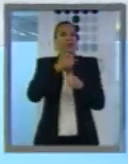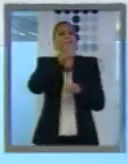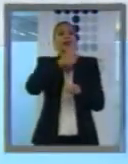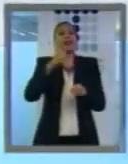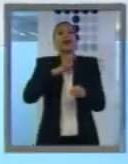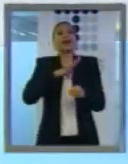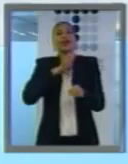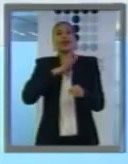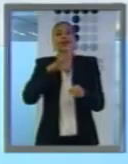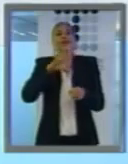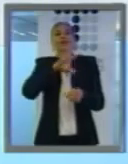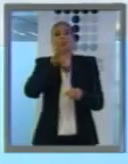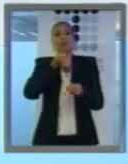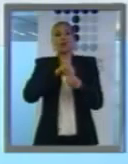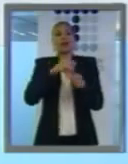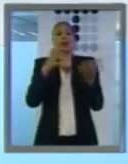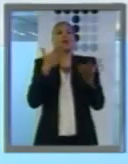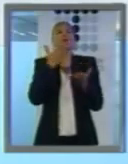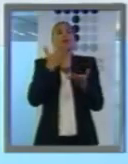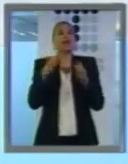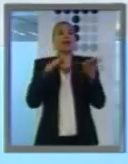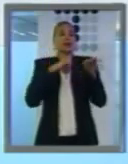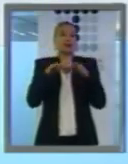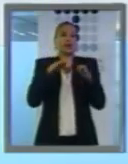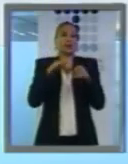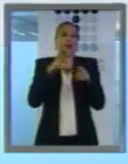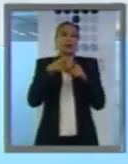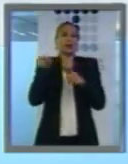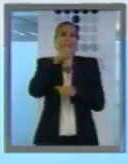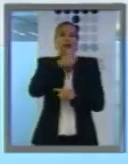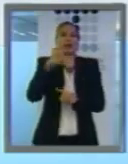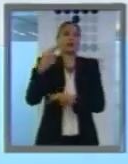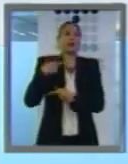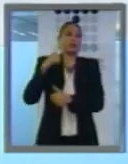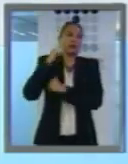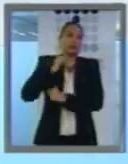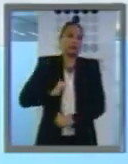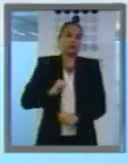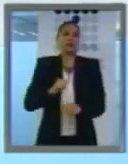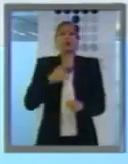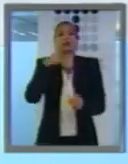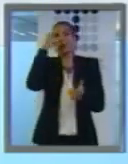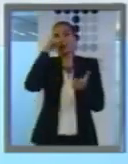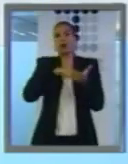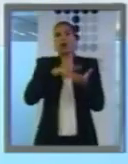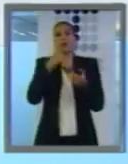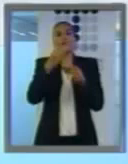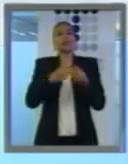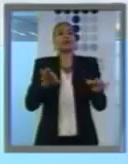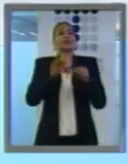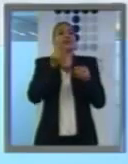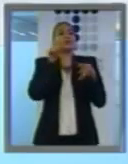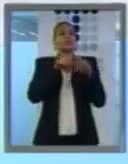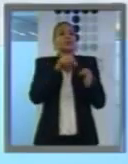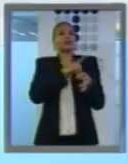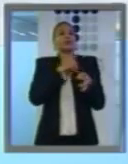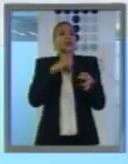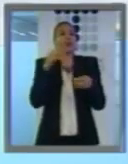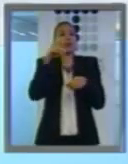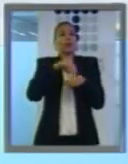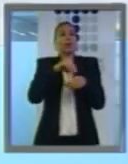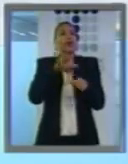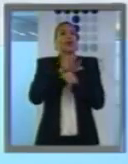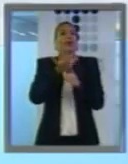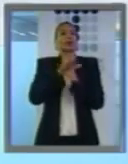la responsabilidad de hacer bien el trabajo del servidor público. Entonces, creo que es otro de los puntos donde convergen, porque en el sistema